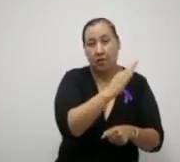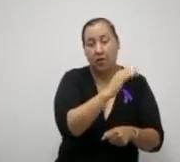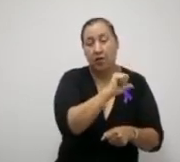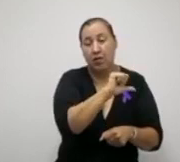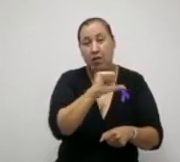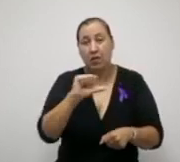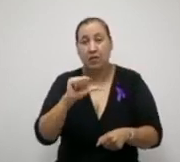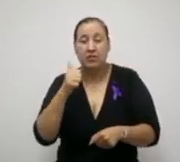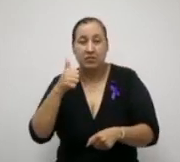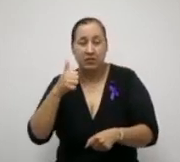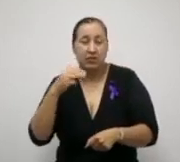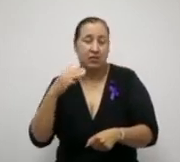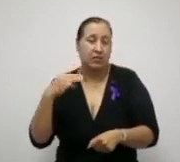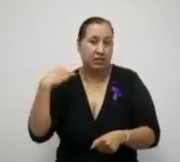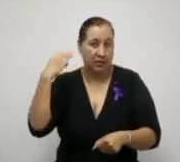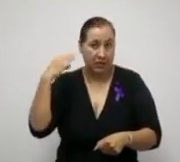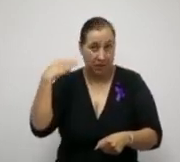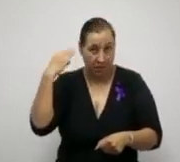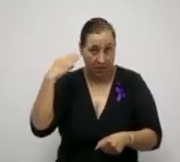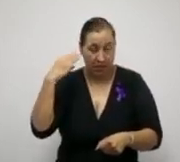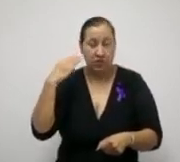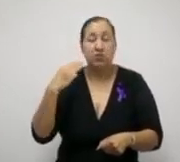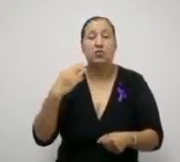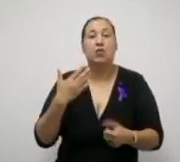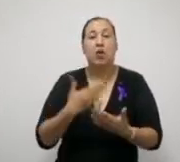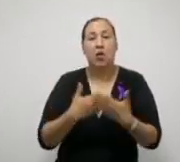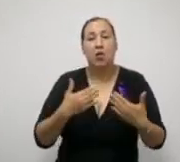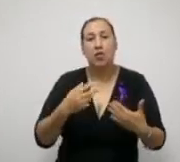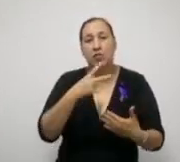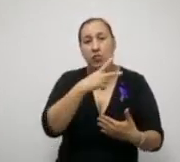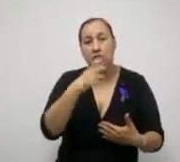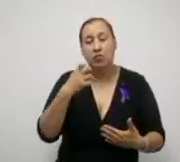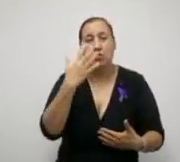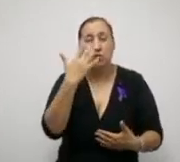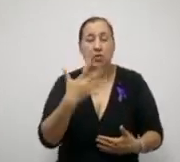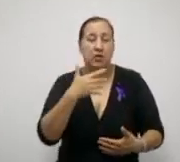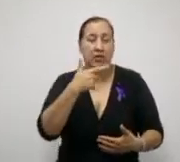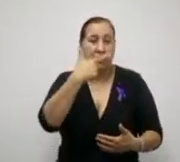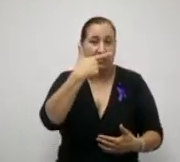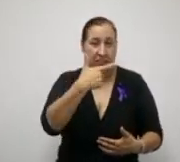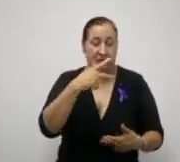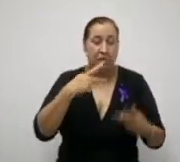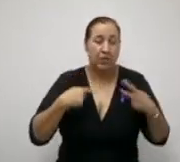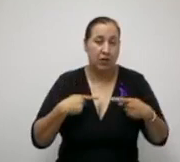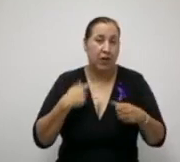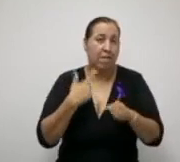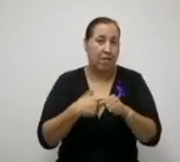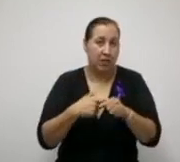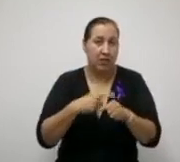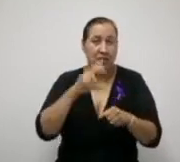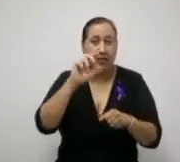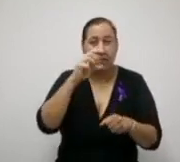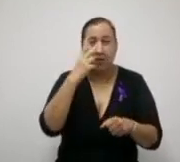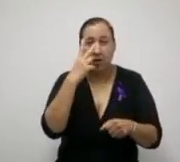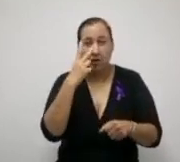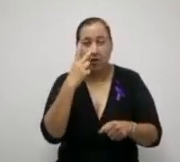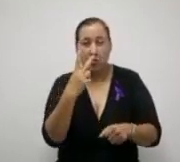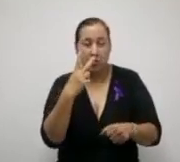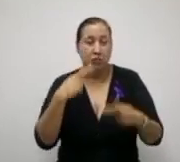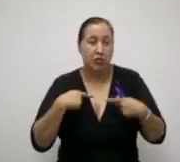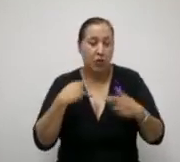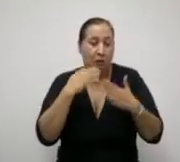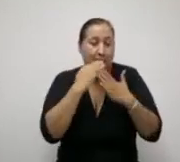marzo del 2023, nos encontramos con una suma de 257 casos, 32 menos que la semana